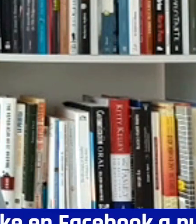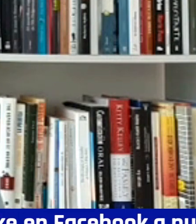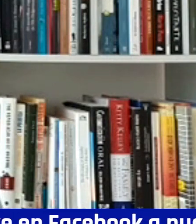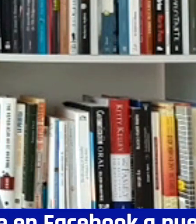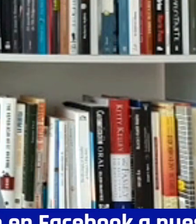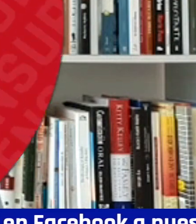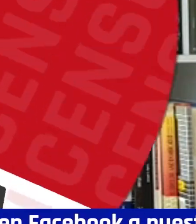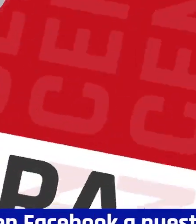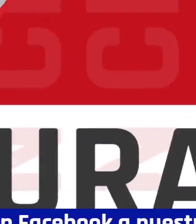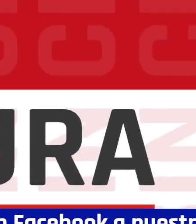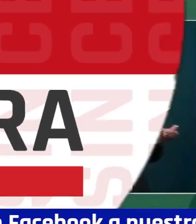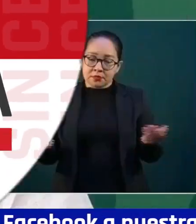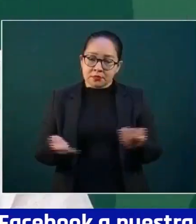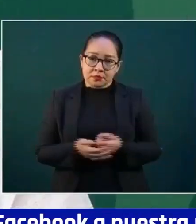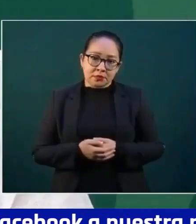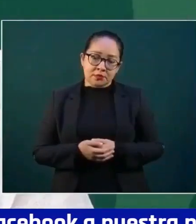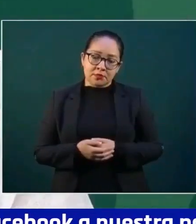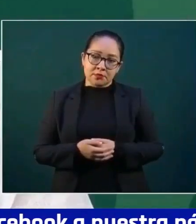escuchar a López Obrador.